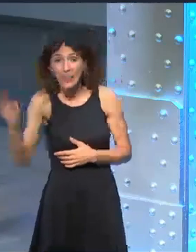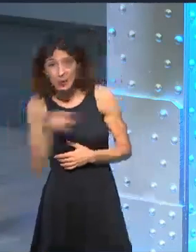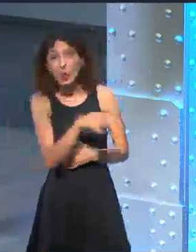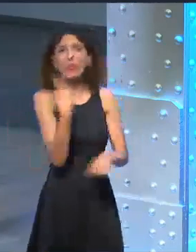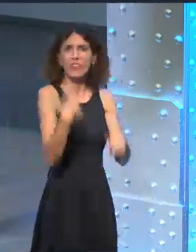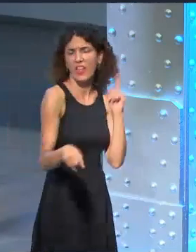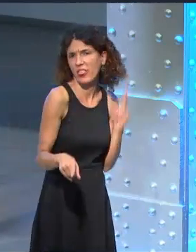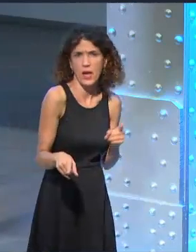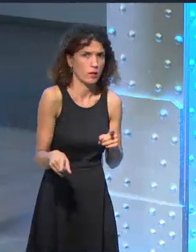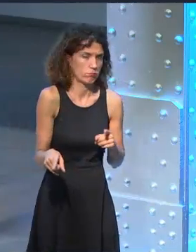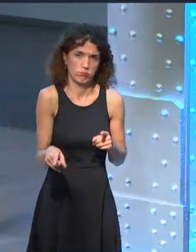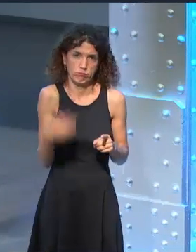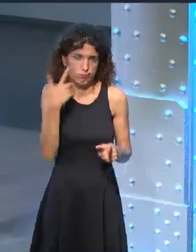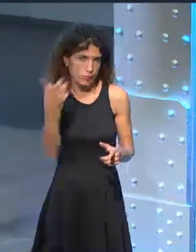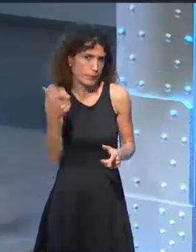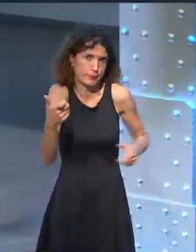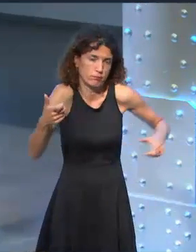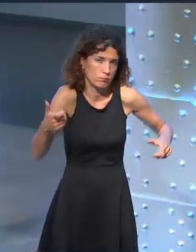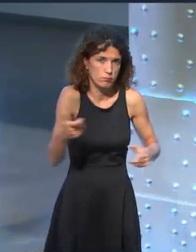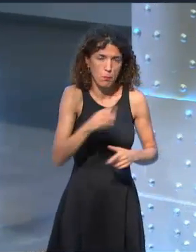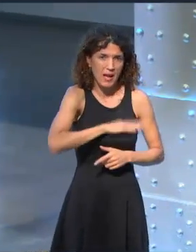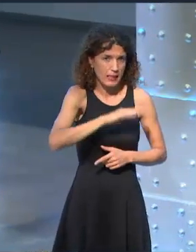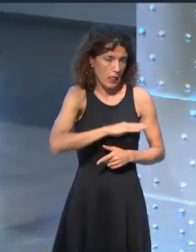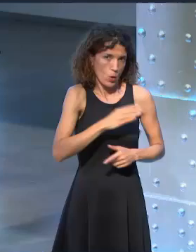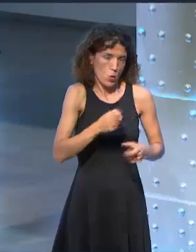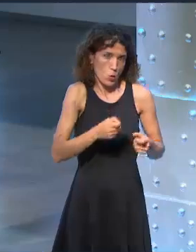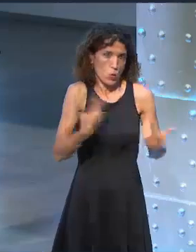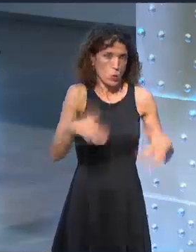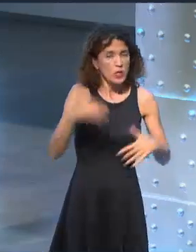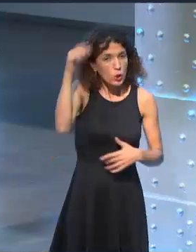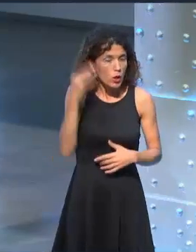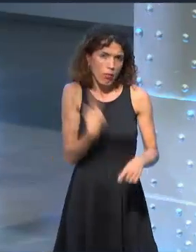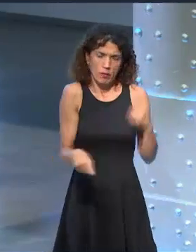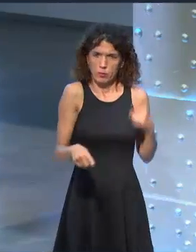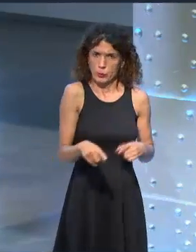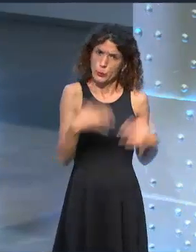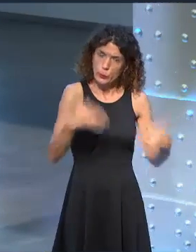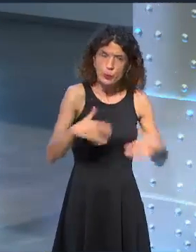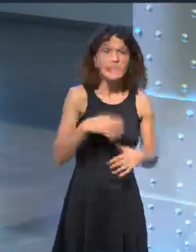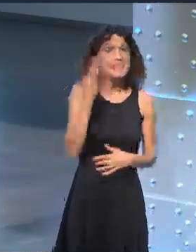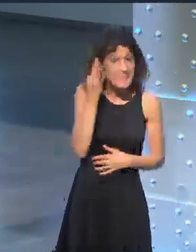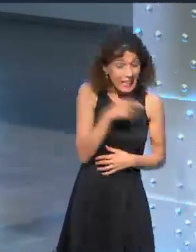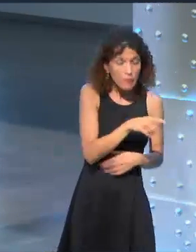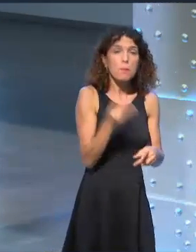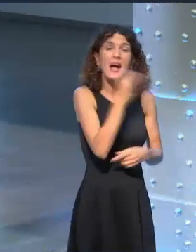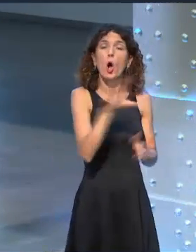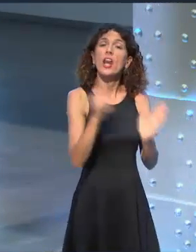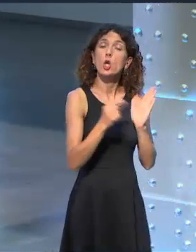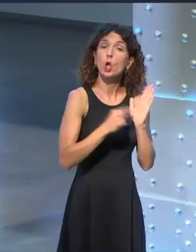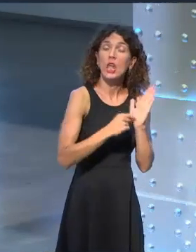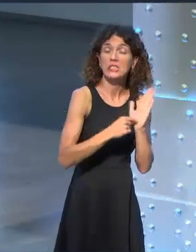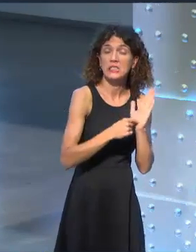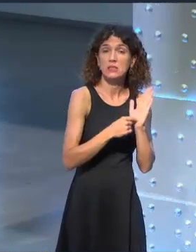las diferencias son bastante grandes, ¿no? Entre las chicas y los chicos. Curiosamente, las chicas tienen mejores notas.